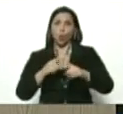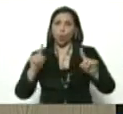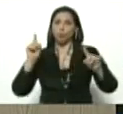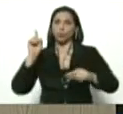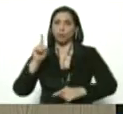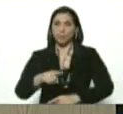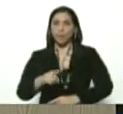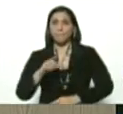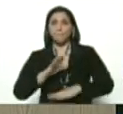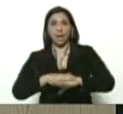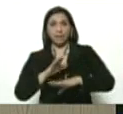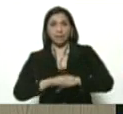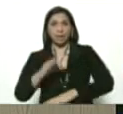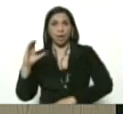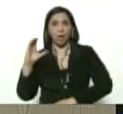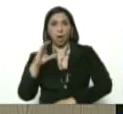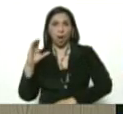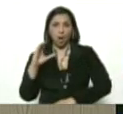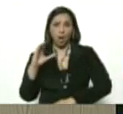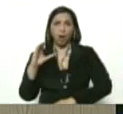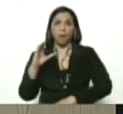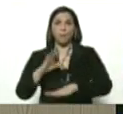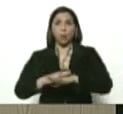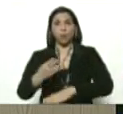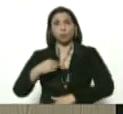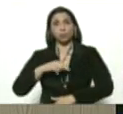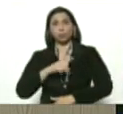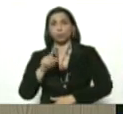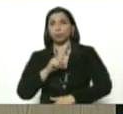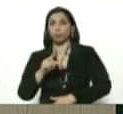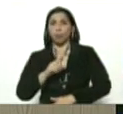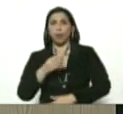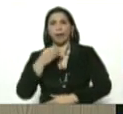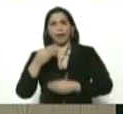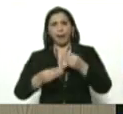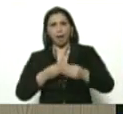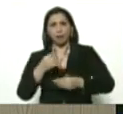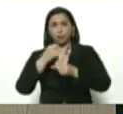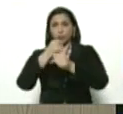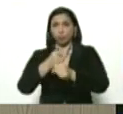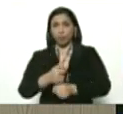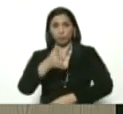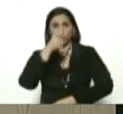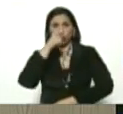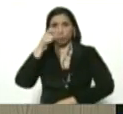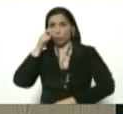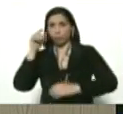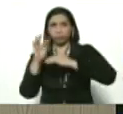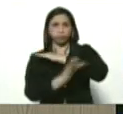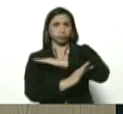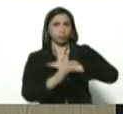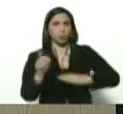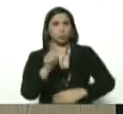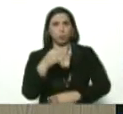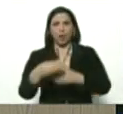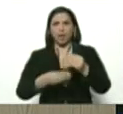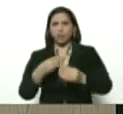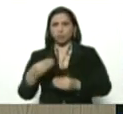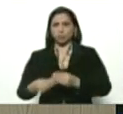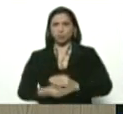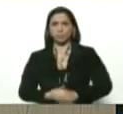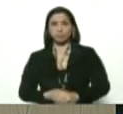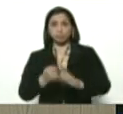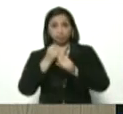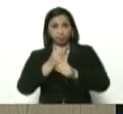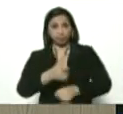ocurre con colombia porque si nosotros no hubiéramos puesto estos estos puestos fronterizos y lo hubiéramos instalado estos